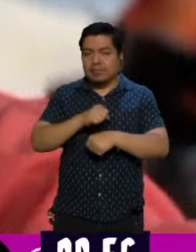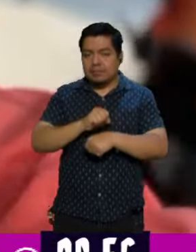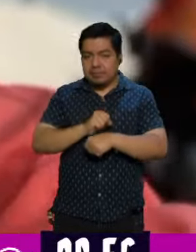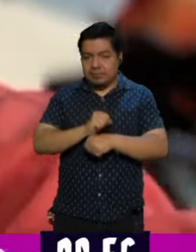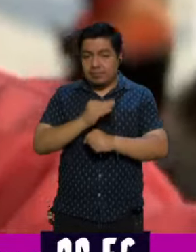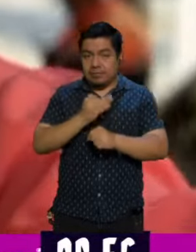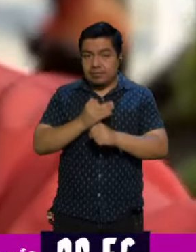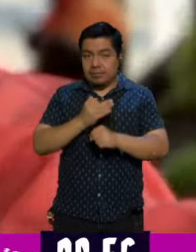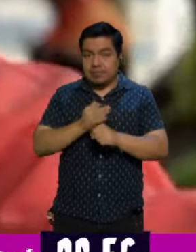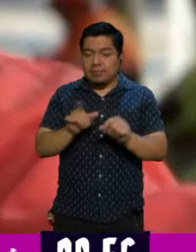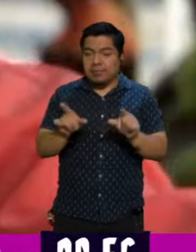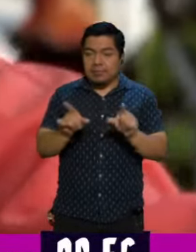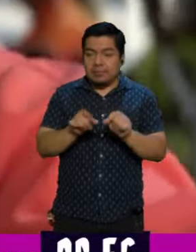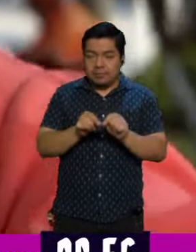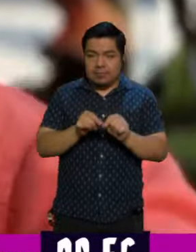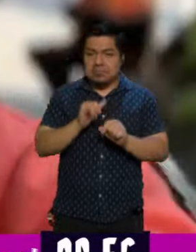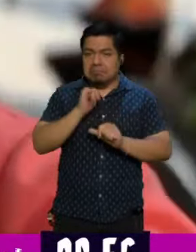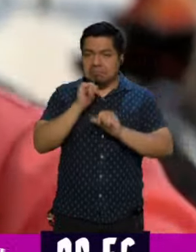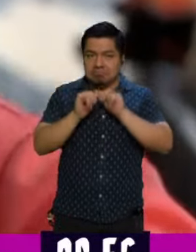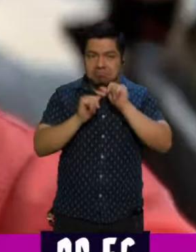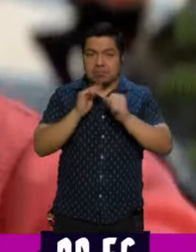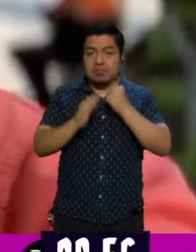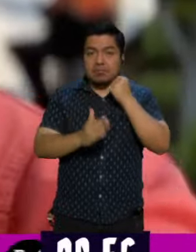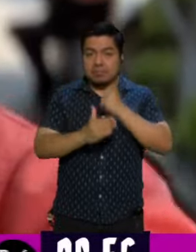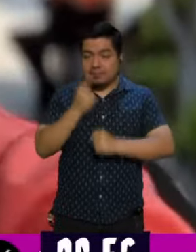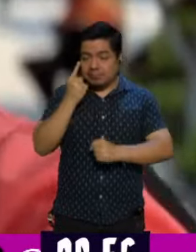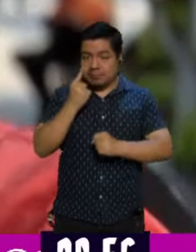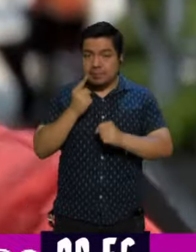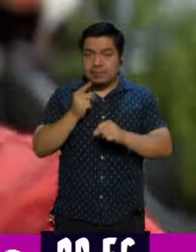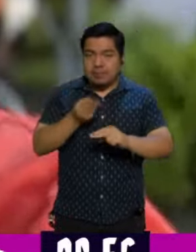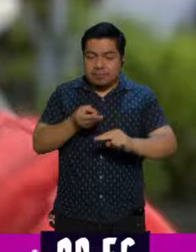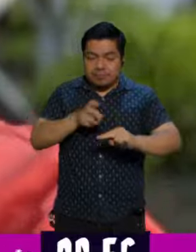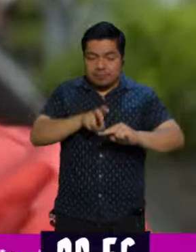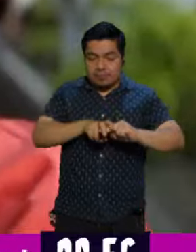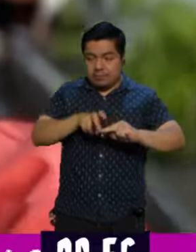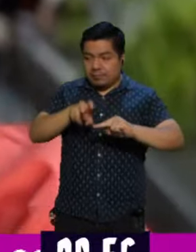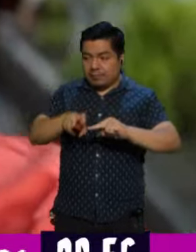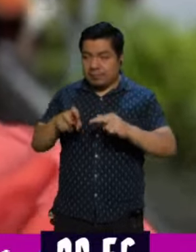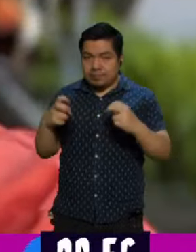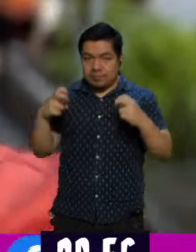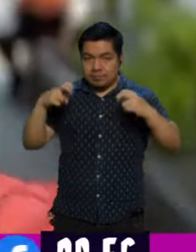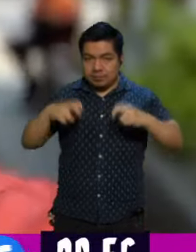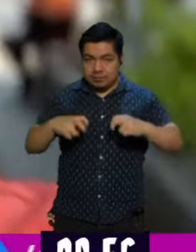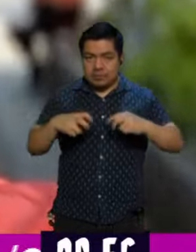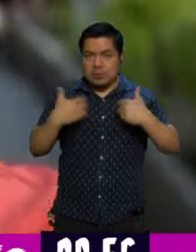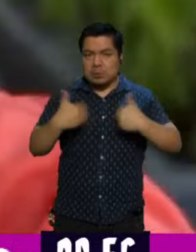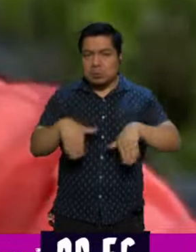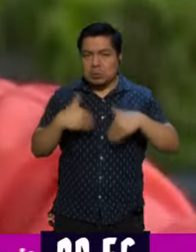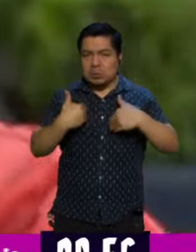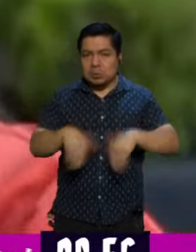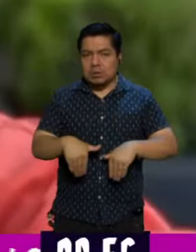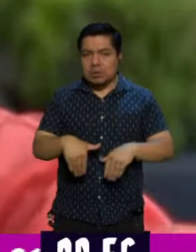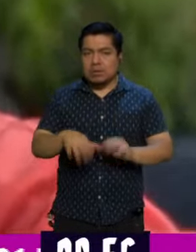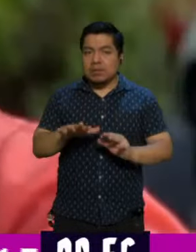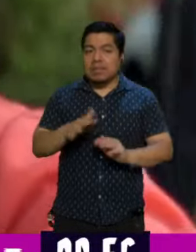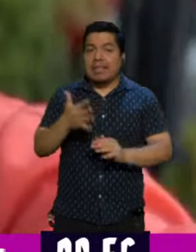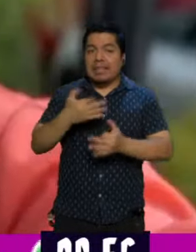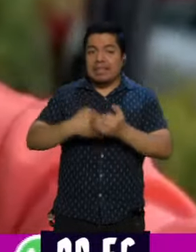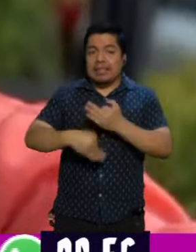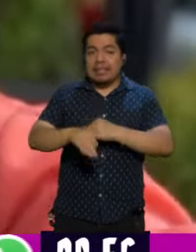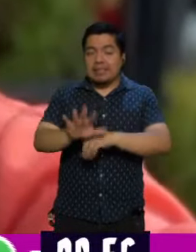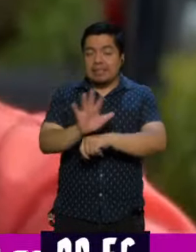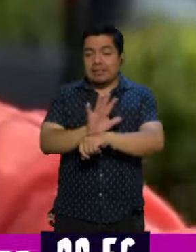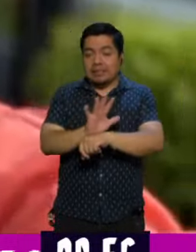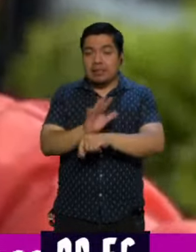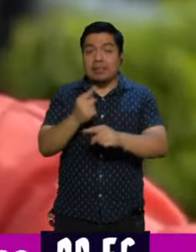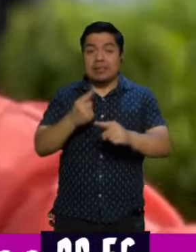hacer de pocas palabras en mi presentación porque tuve la oportunidad de sentarme a platicar con uno de los grandes íconos de Hollywood. Estoy hablando de